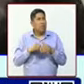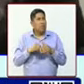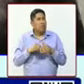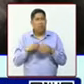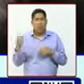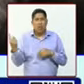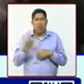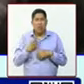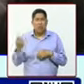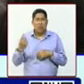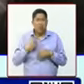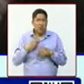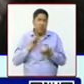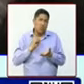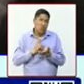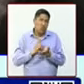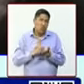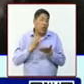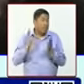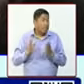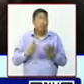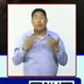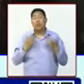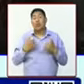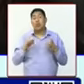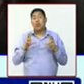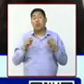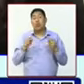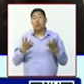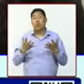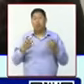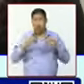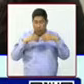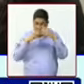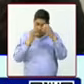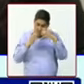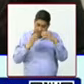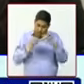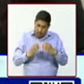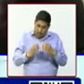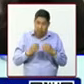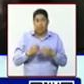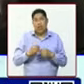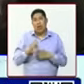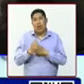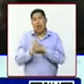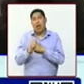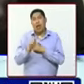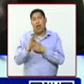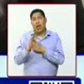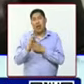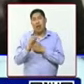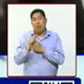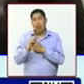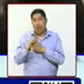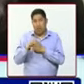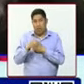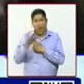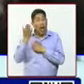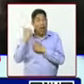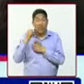los médicos, todo eso. Ahora todavía no hay un diagnóstico específico de Abraham, porque él era un joven que